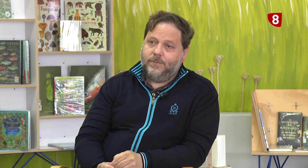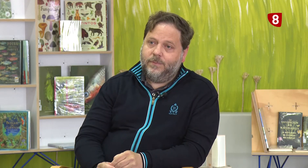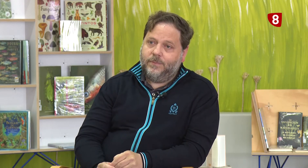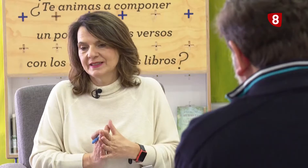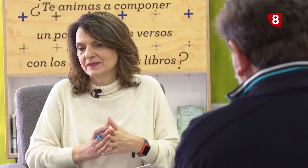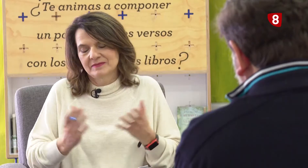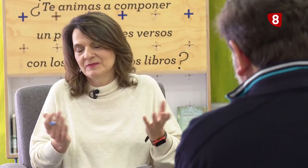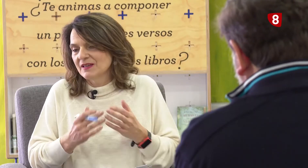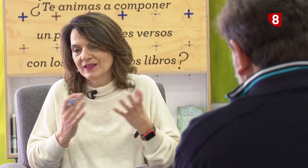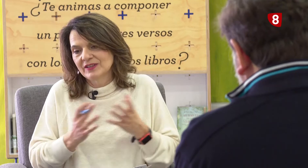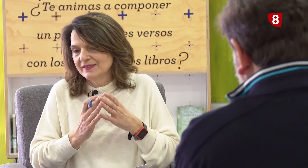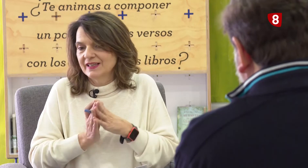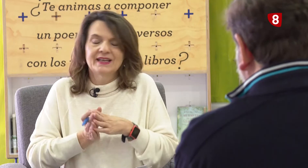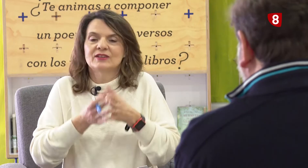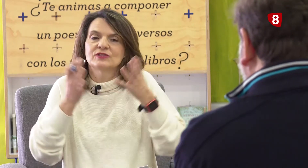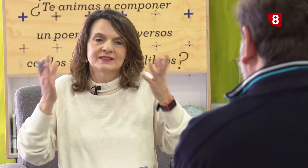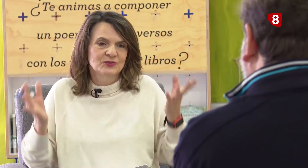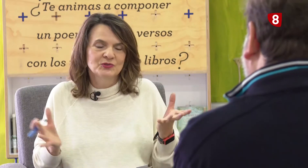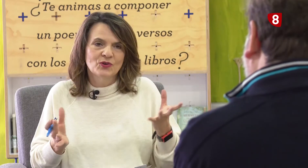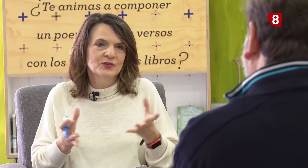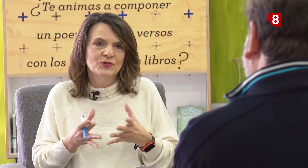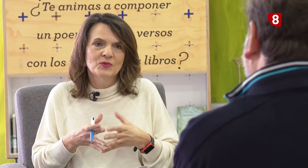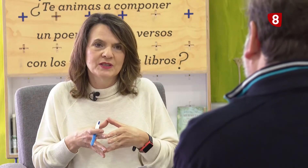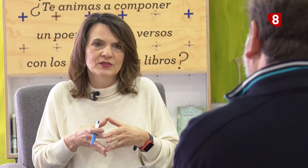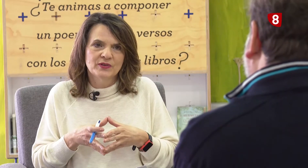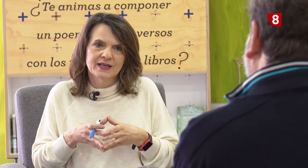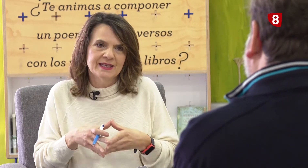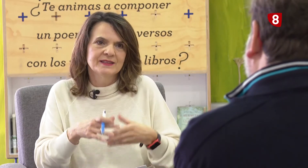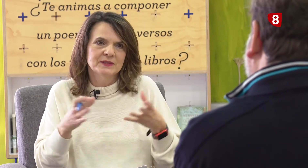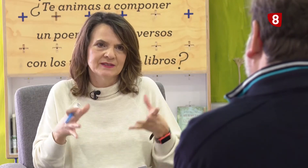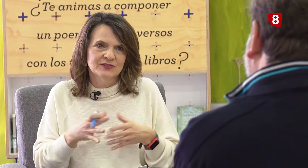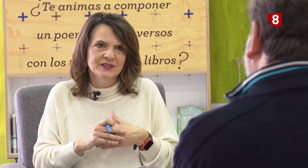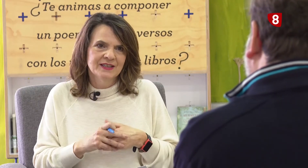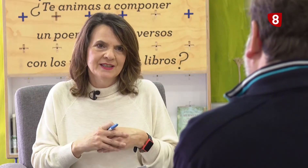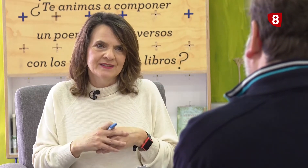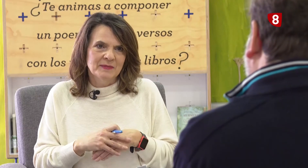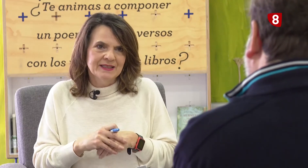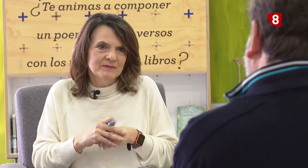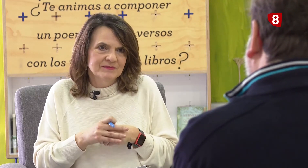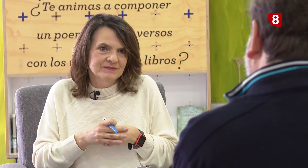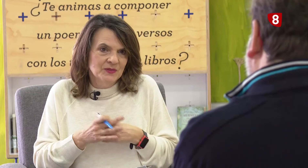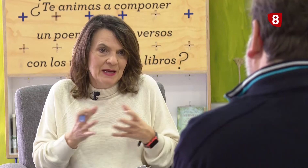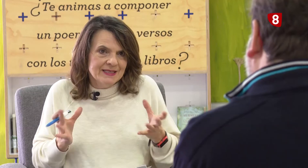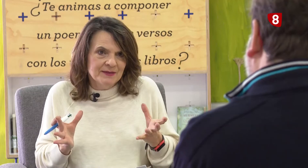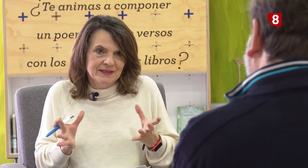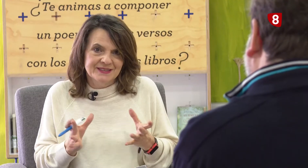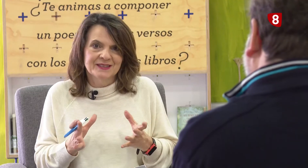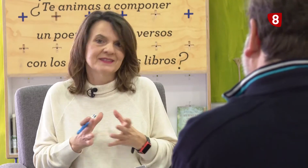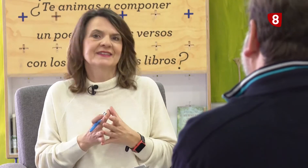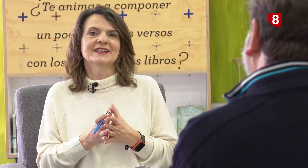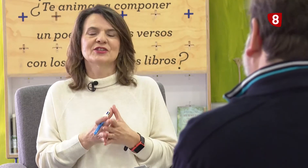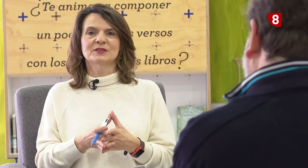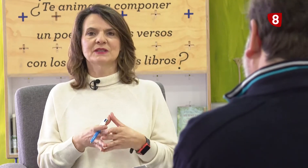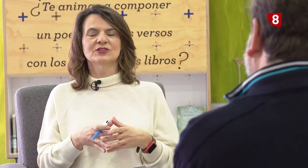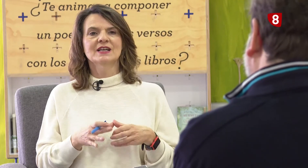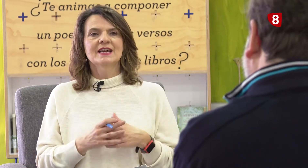torrente Ballester hemos hablado de la anécdota que todo el mundo comentó en un momento que fue aquella interpretación tremenda muy mal hecha parece ser